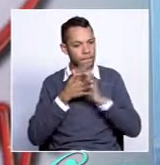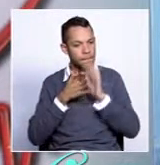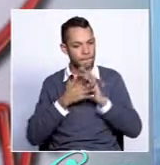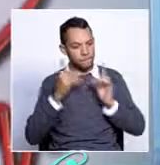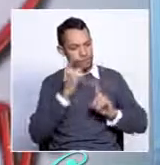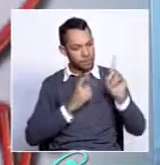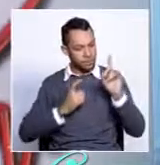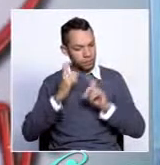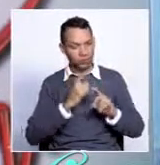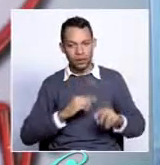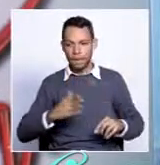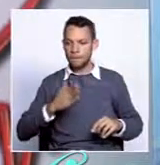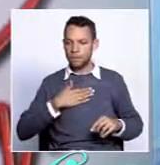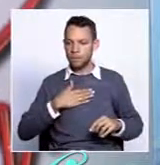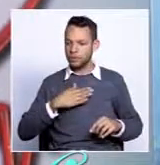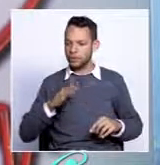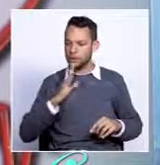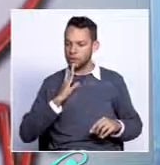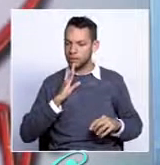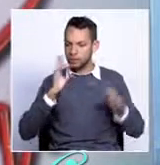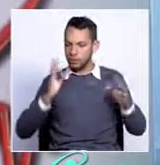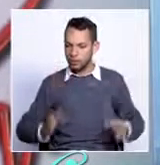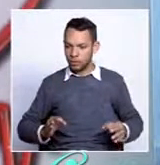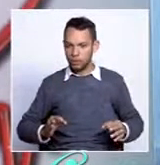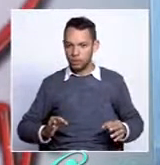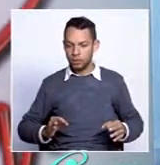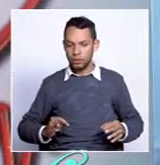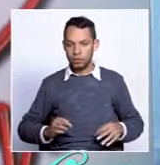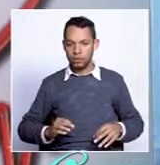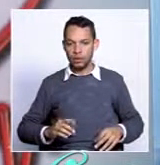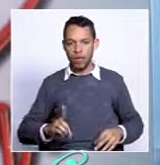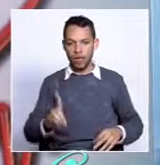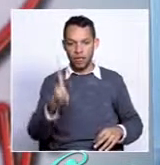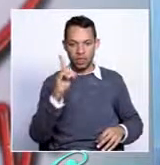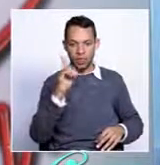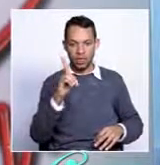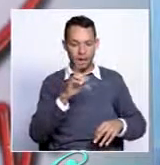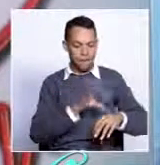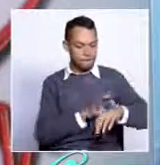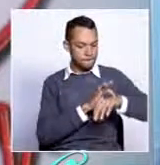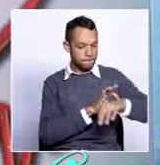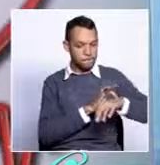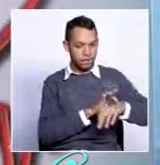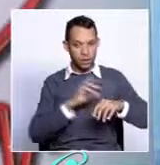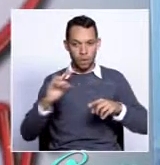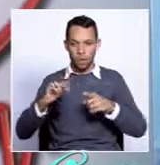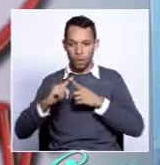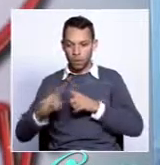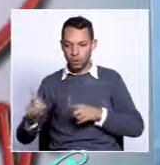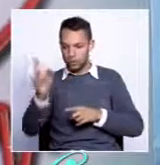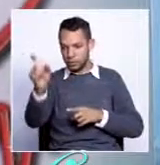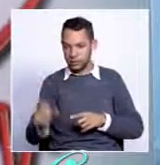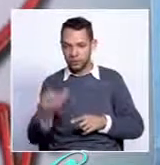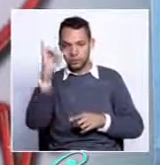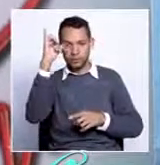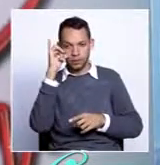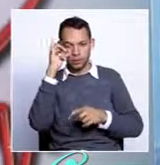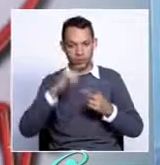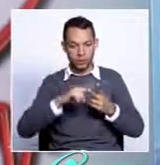y a mí con la mdd médico que me diferencia del camarógrafo del